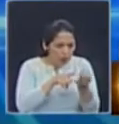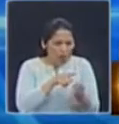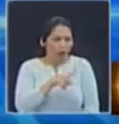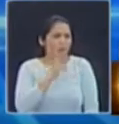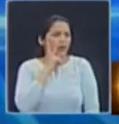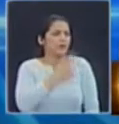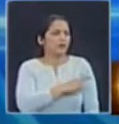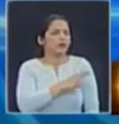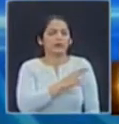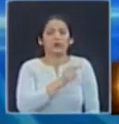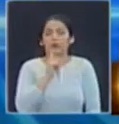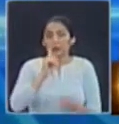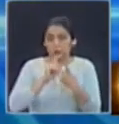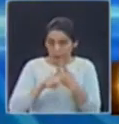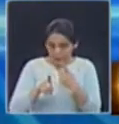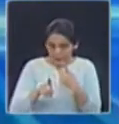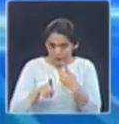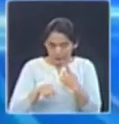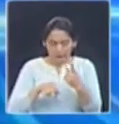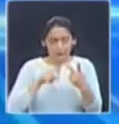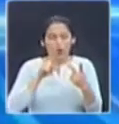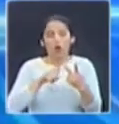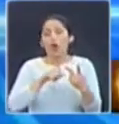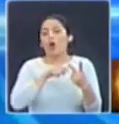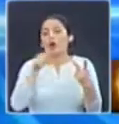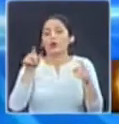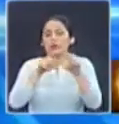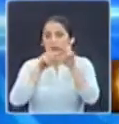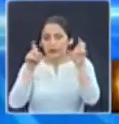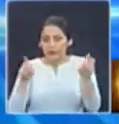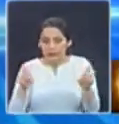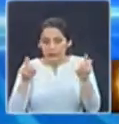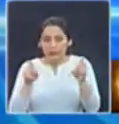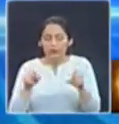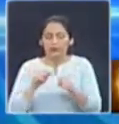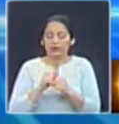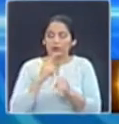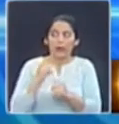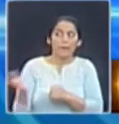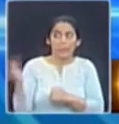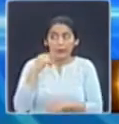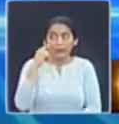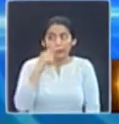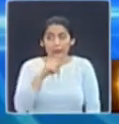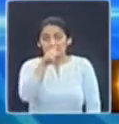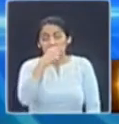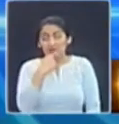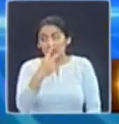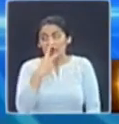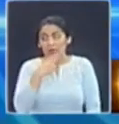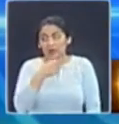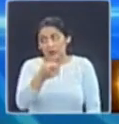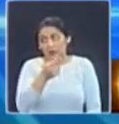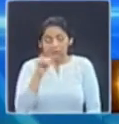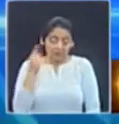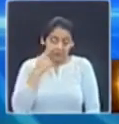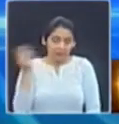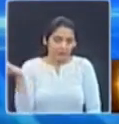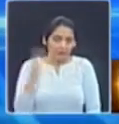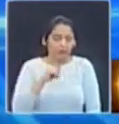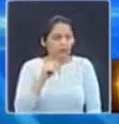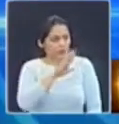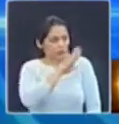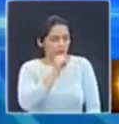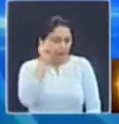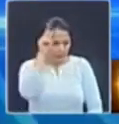empresa Kroll para que a través de esos informes de la auditoría, en donde se establecían ya incluso números de cuentas corrientes